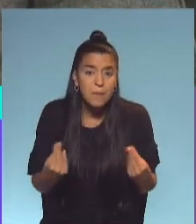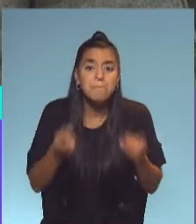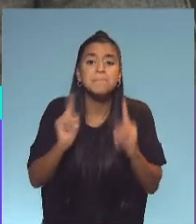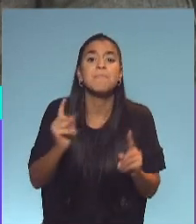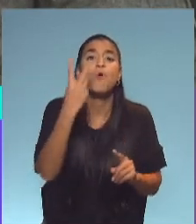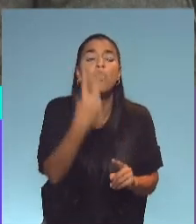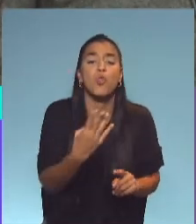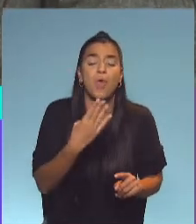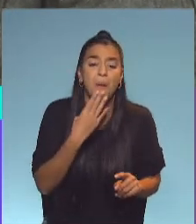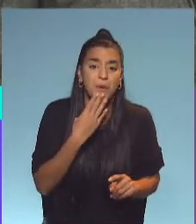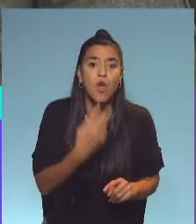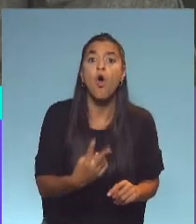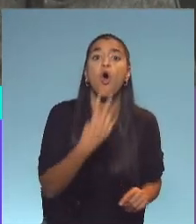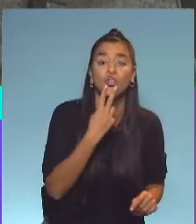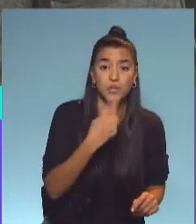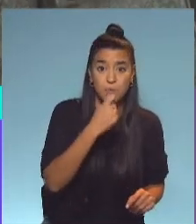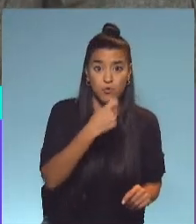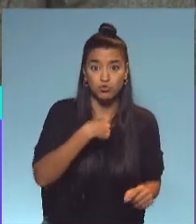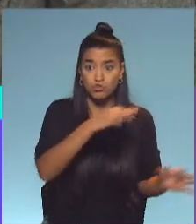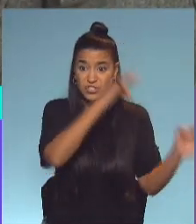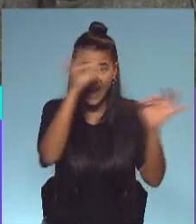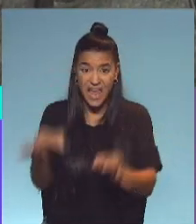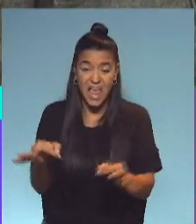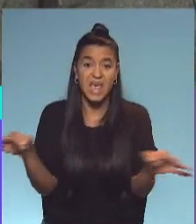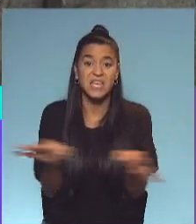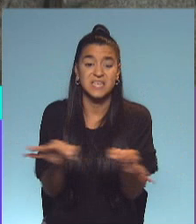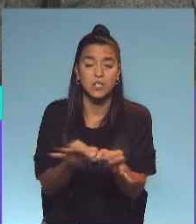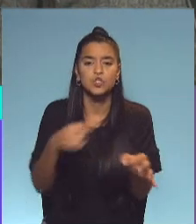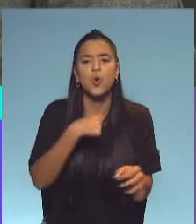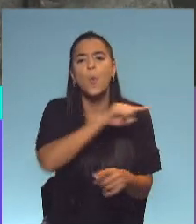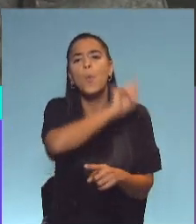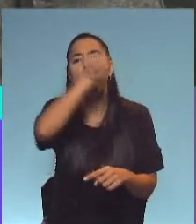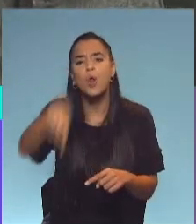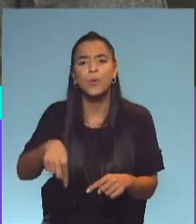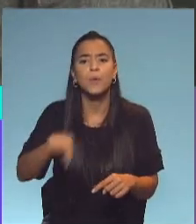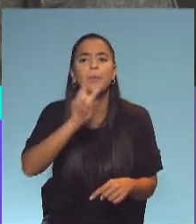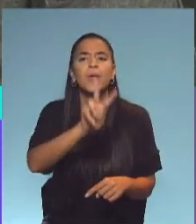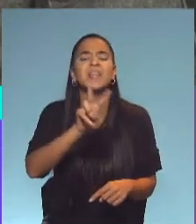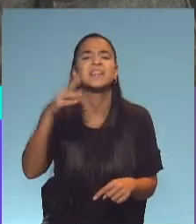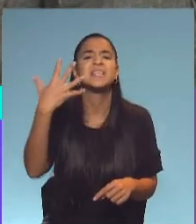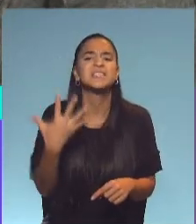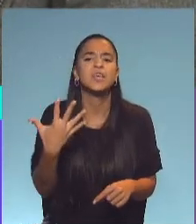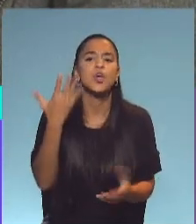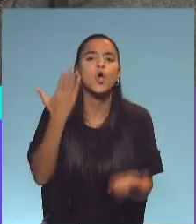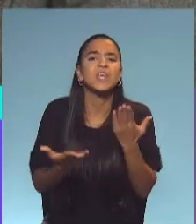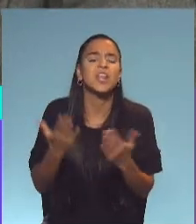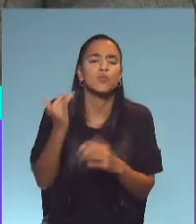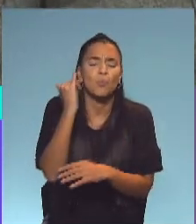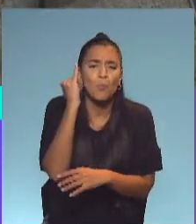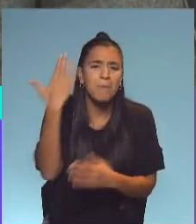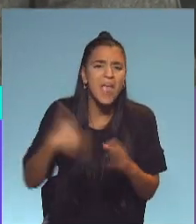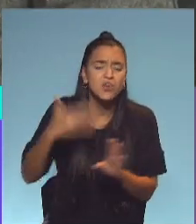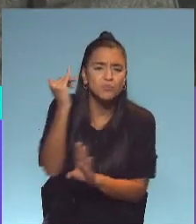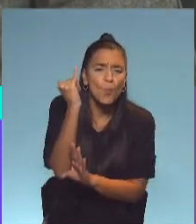2 de abril, el 11 de abril, por ejemplo, cuando yo llegué a la isla. Yo volví al país con 25 kilos menos, no me conoció mi madre en el